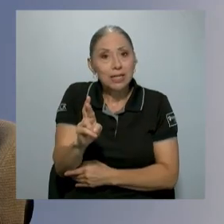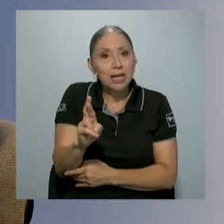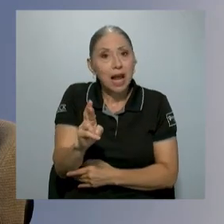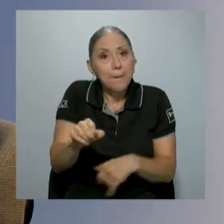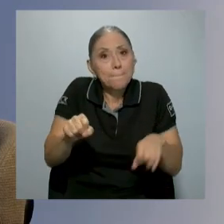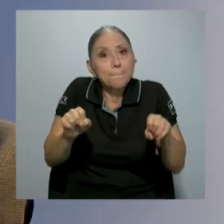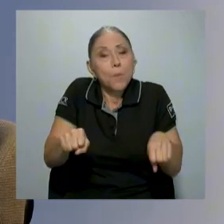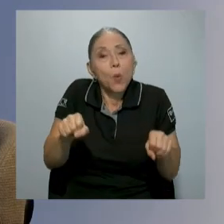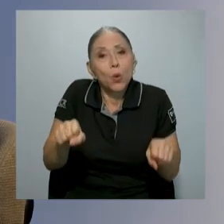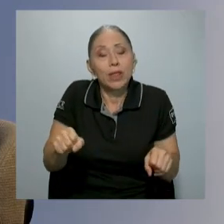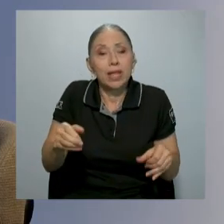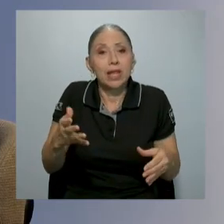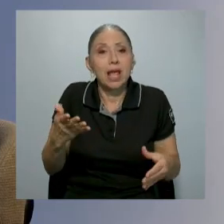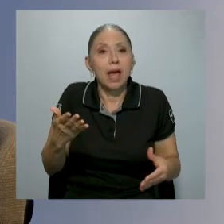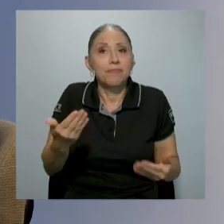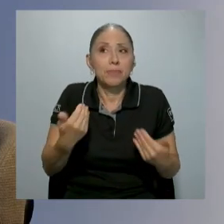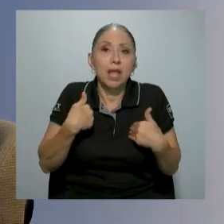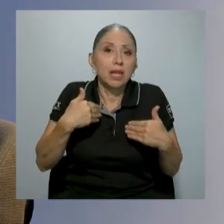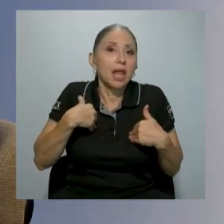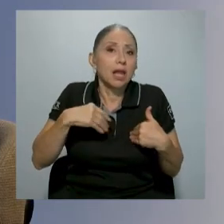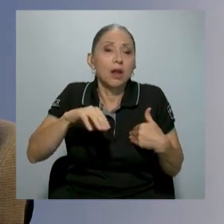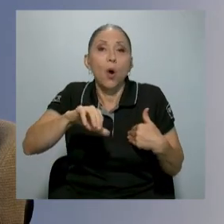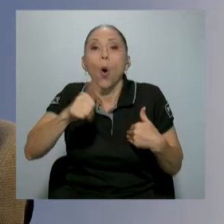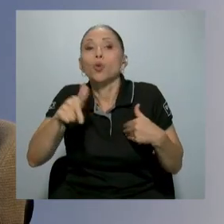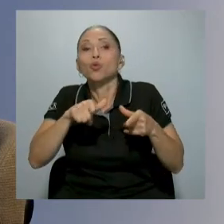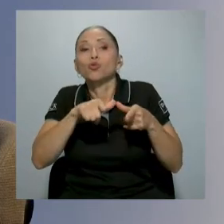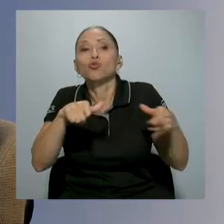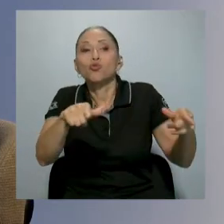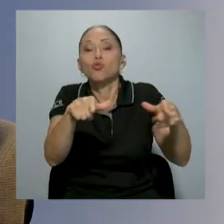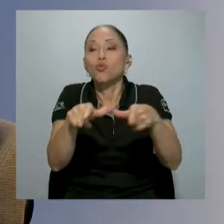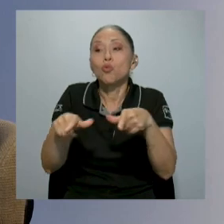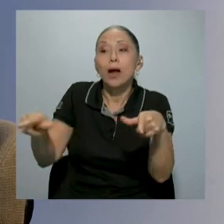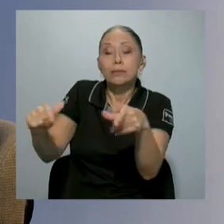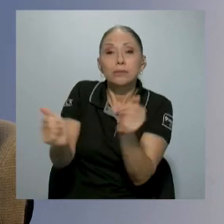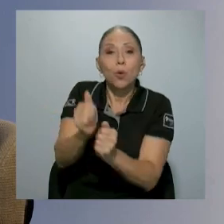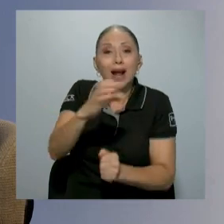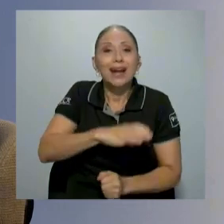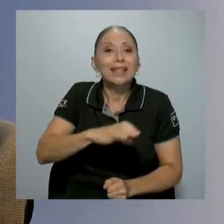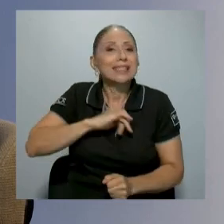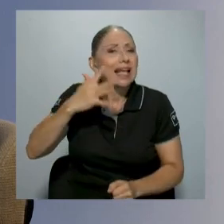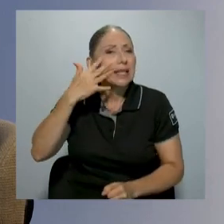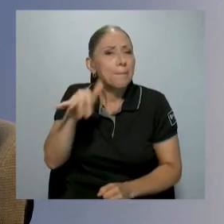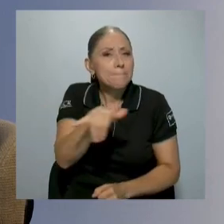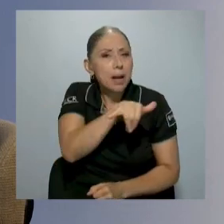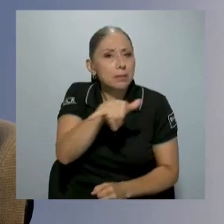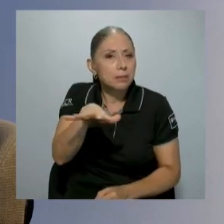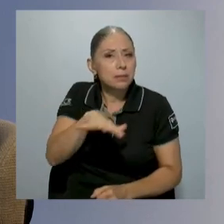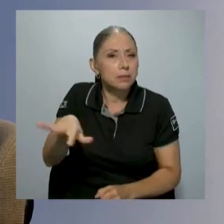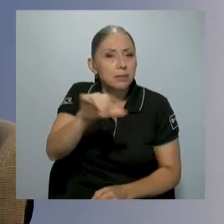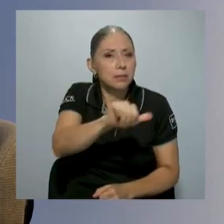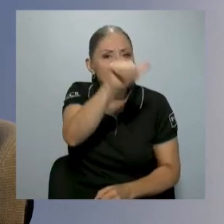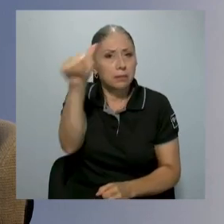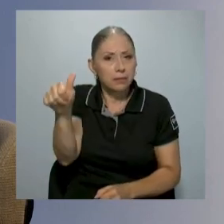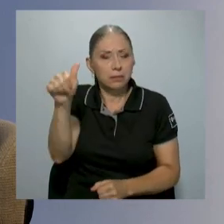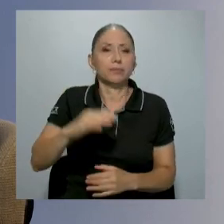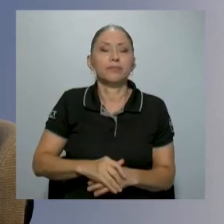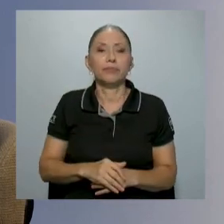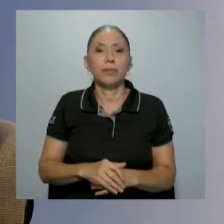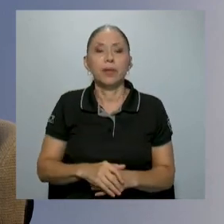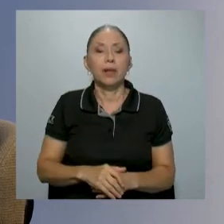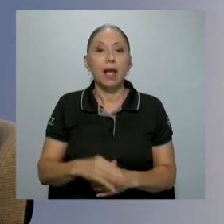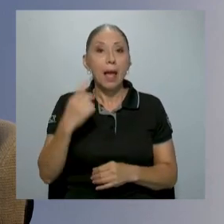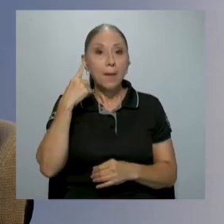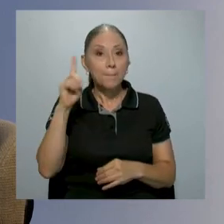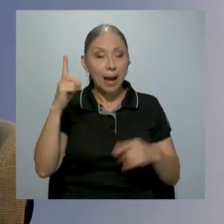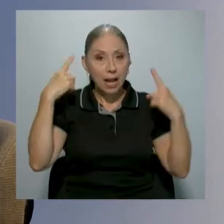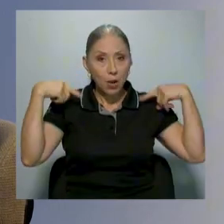digamos, otras zonas, otros espacios con características similares. Sin duda, para poder llegar a eso